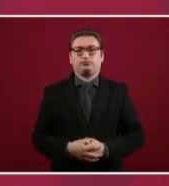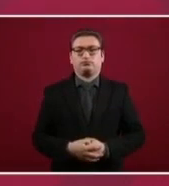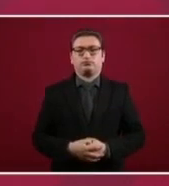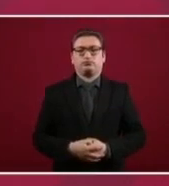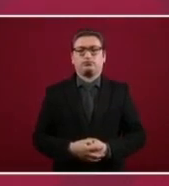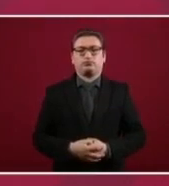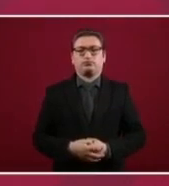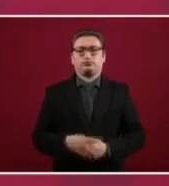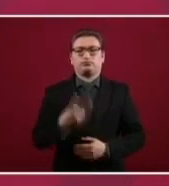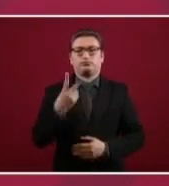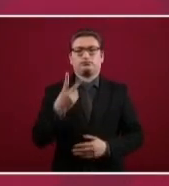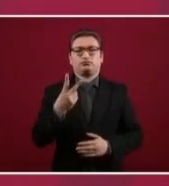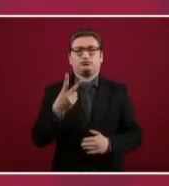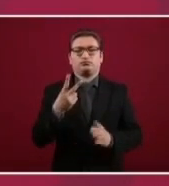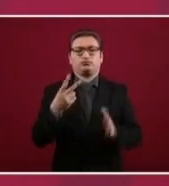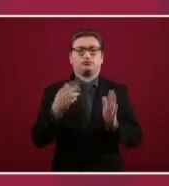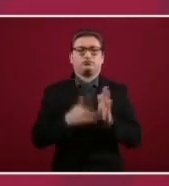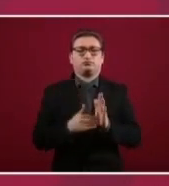2000